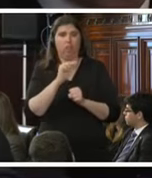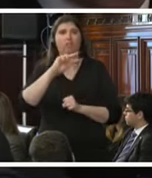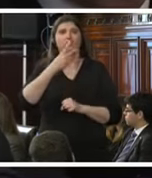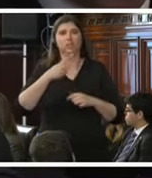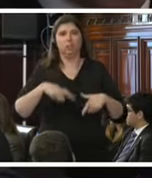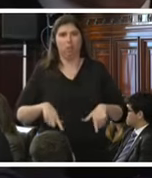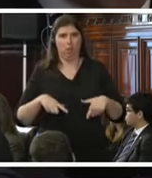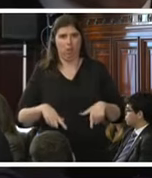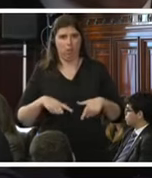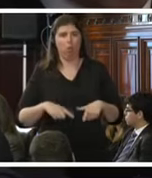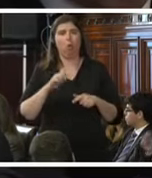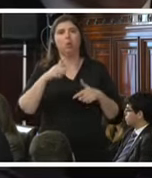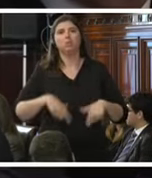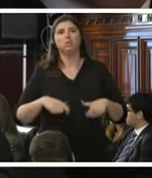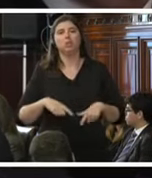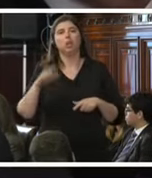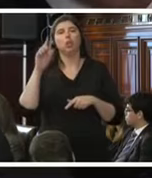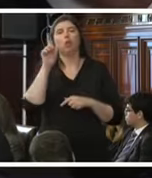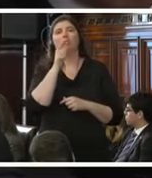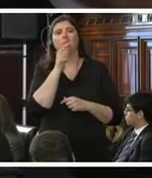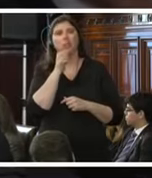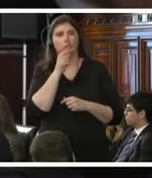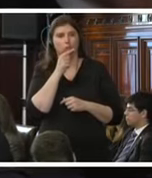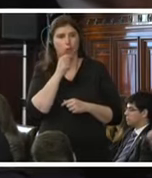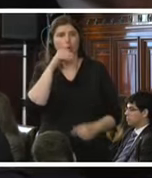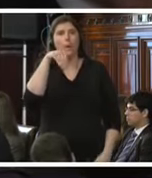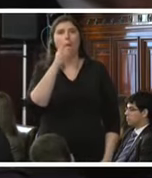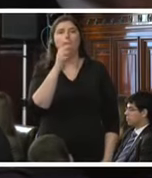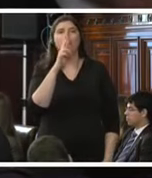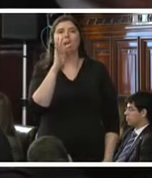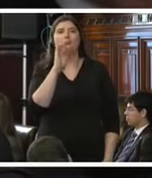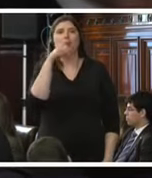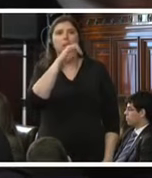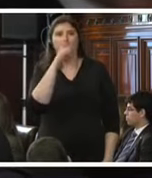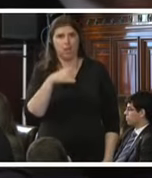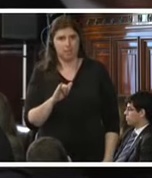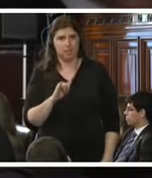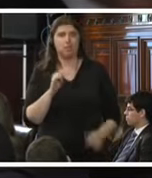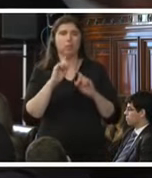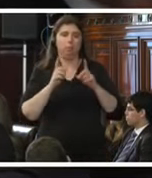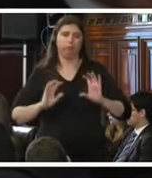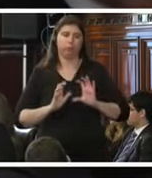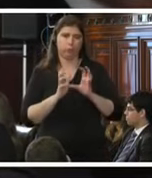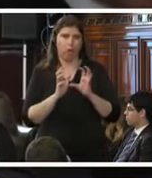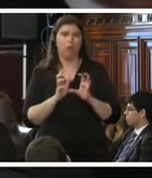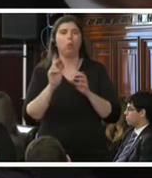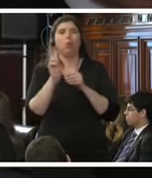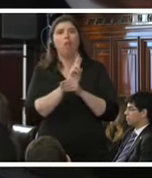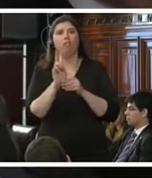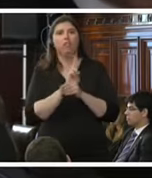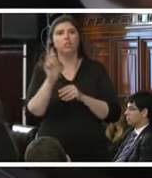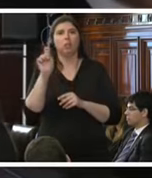Políticos del Ministerio del Interior, Ariel Martínez, altos funcionarios y altas funcionarias del Ministerio de la Defensa